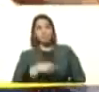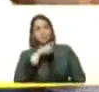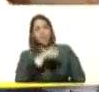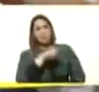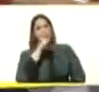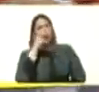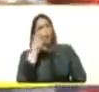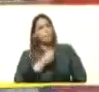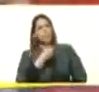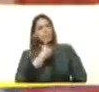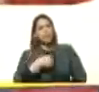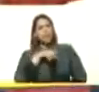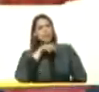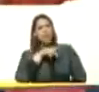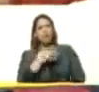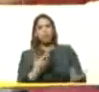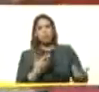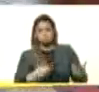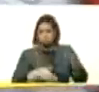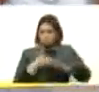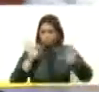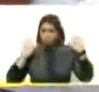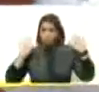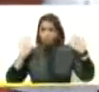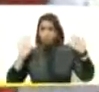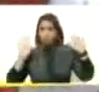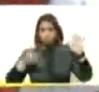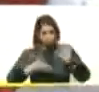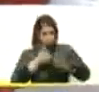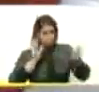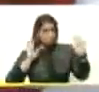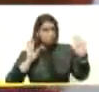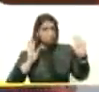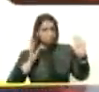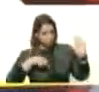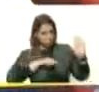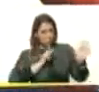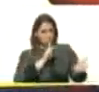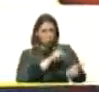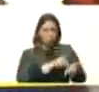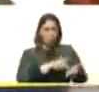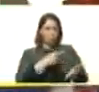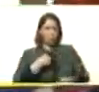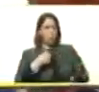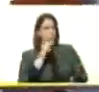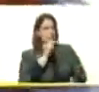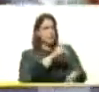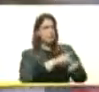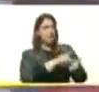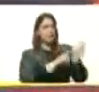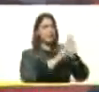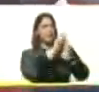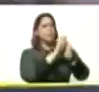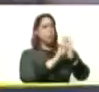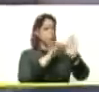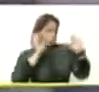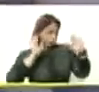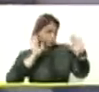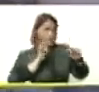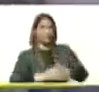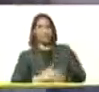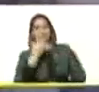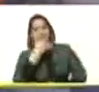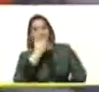hablar. Vamos, pues. Vamos, y fuimos a hablar. Yo me llevé mi termómetro, por supuesto.